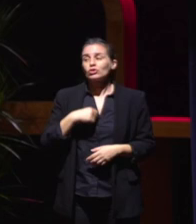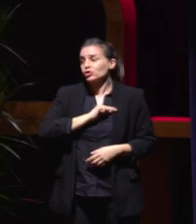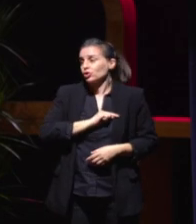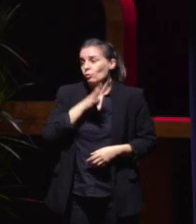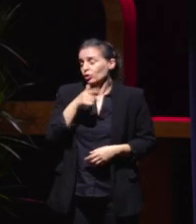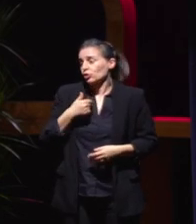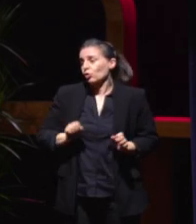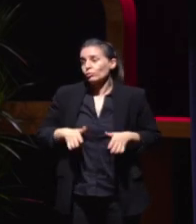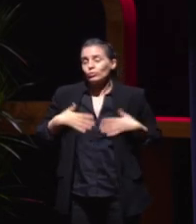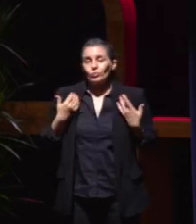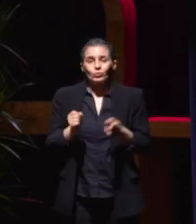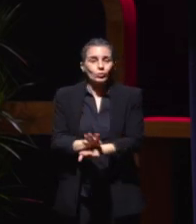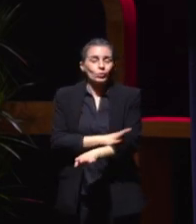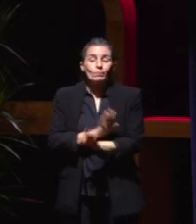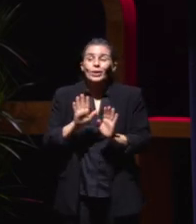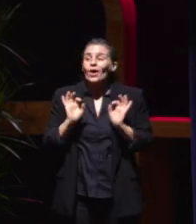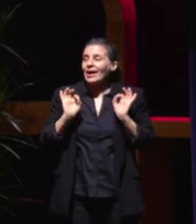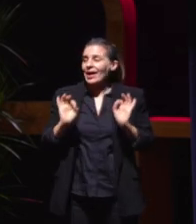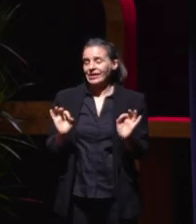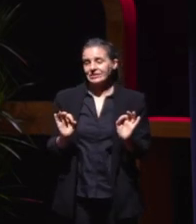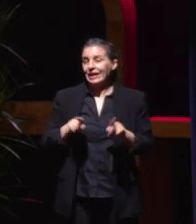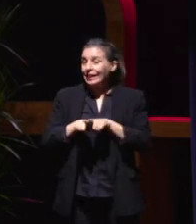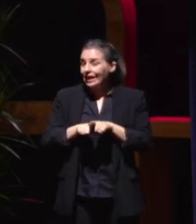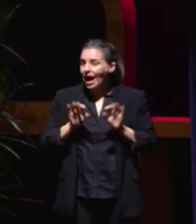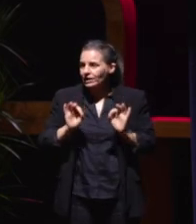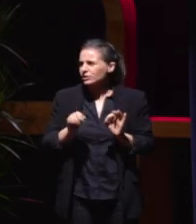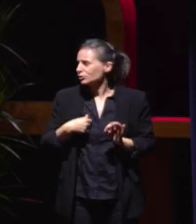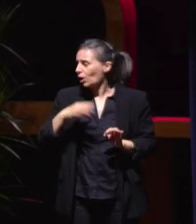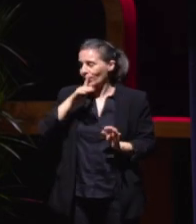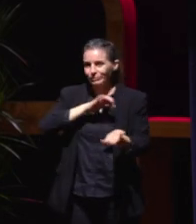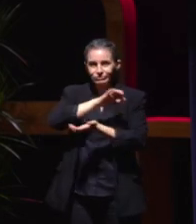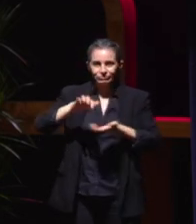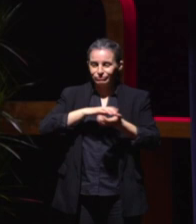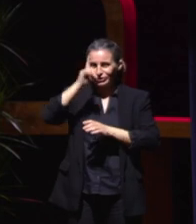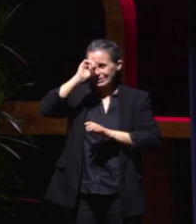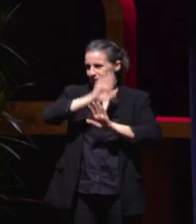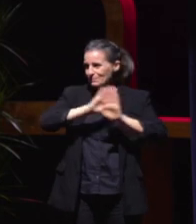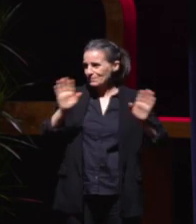es que la crítica es esto yo no sé si no sé ni de qué va esto Ah bueno